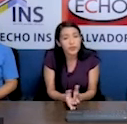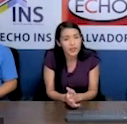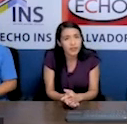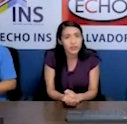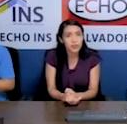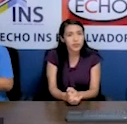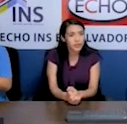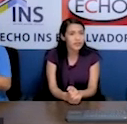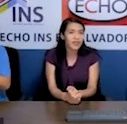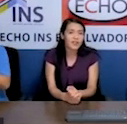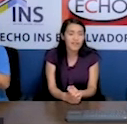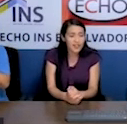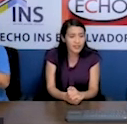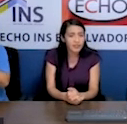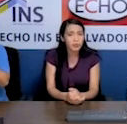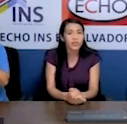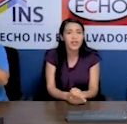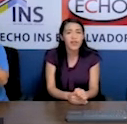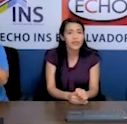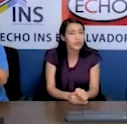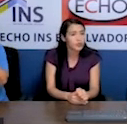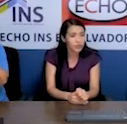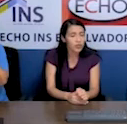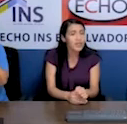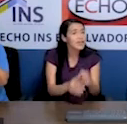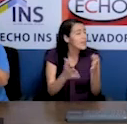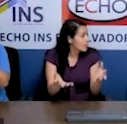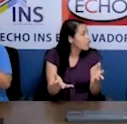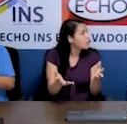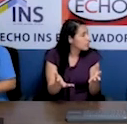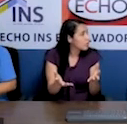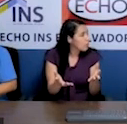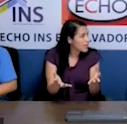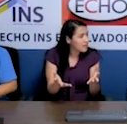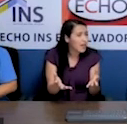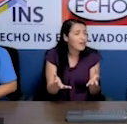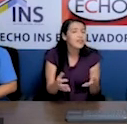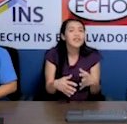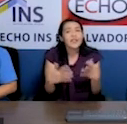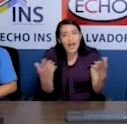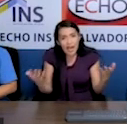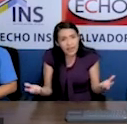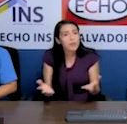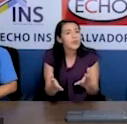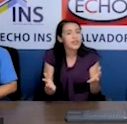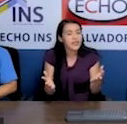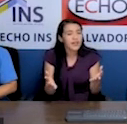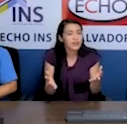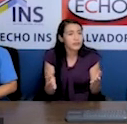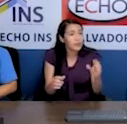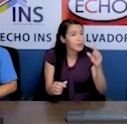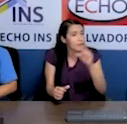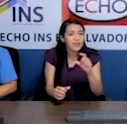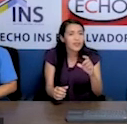Me pueden preguntar, doctora Portillo, ¿y será de que a veces pudiera haber resolución de esta obstrucción maligna? Hay reporte